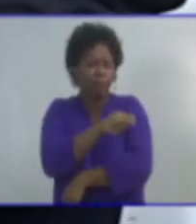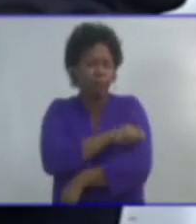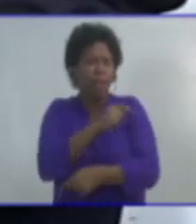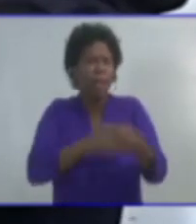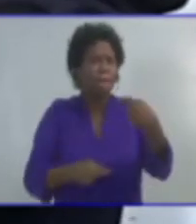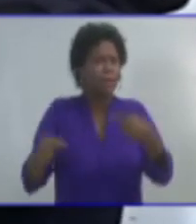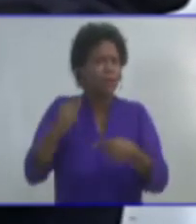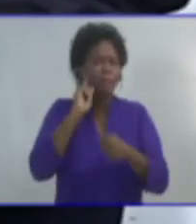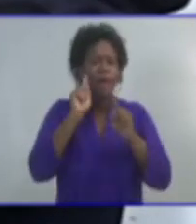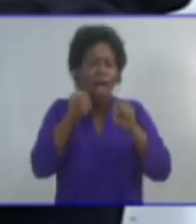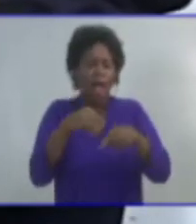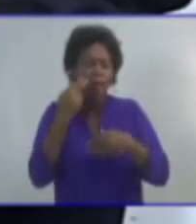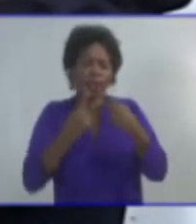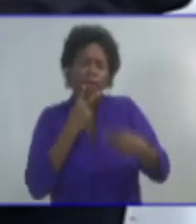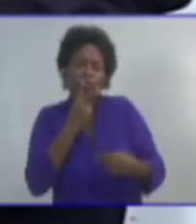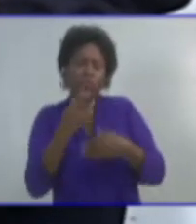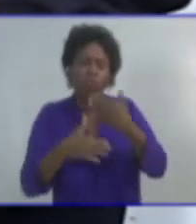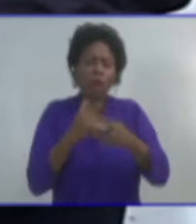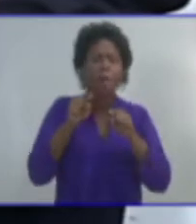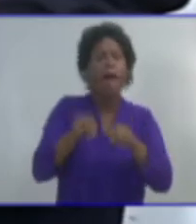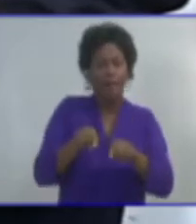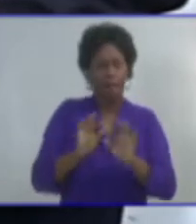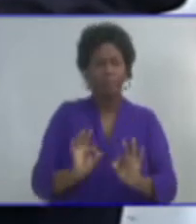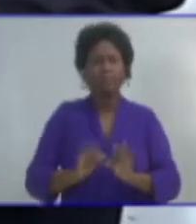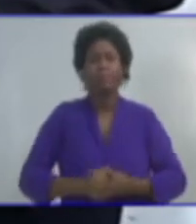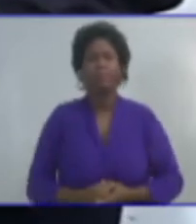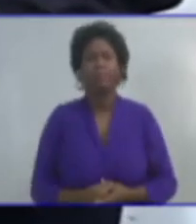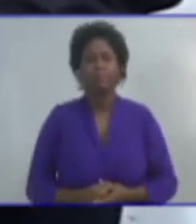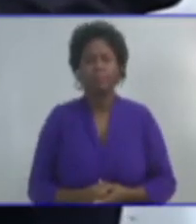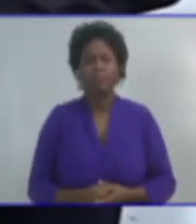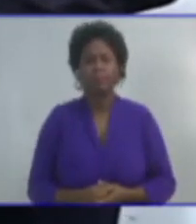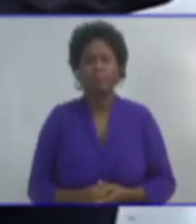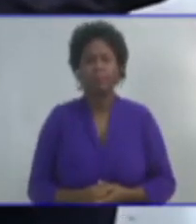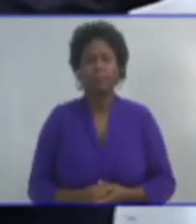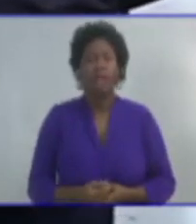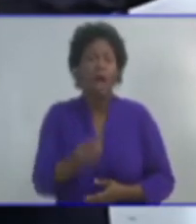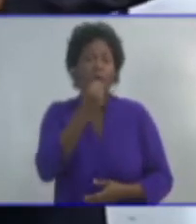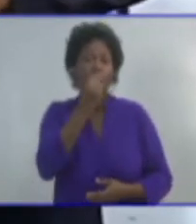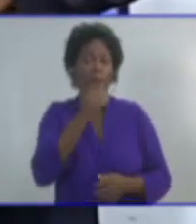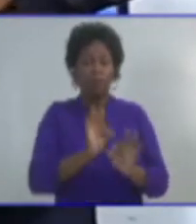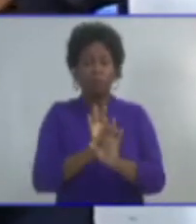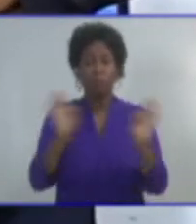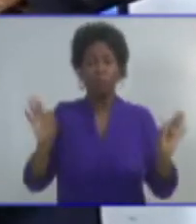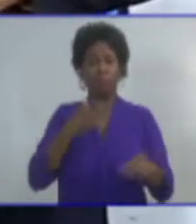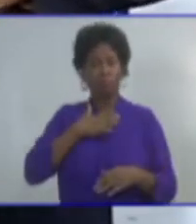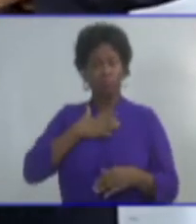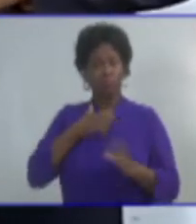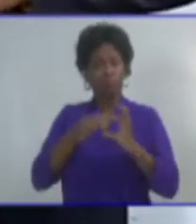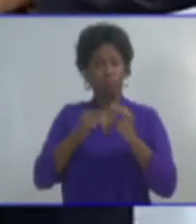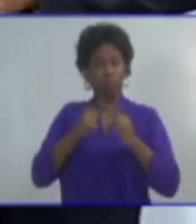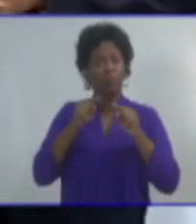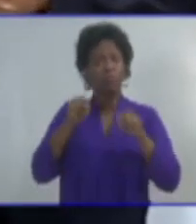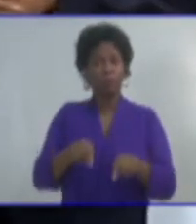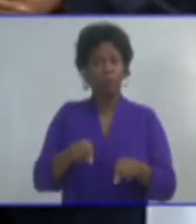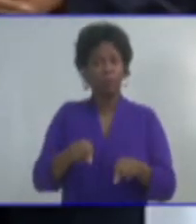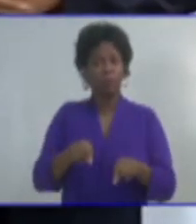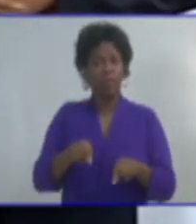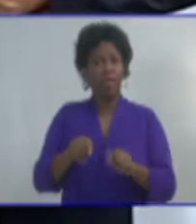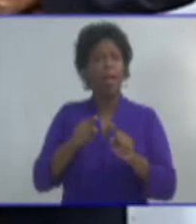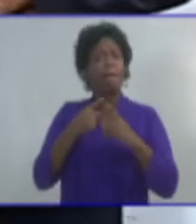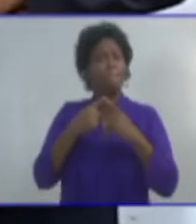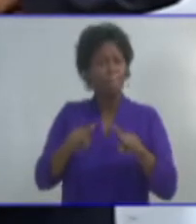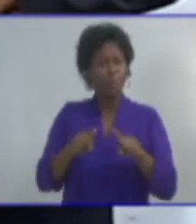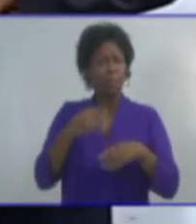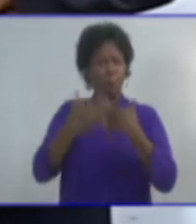principales problemáticas, sobre todo si estamos hablando de soberanía alimentaria. Claro que sí, Cristian, tiene toda la razón. Y es que este tema centró